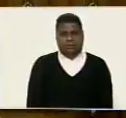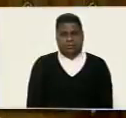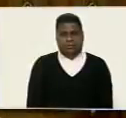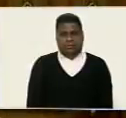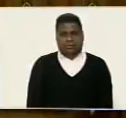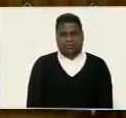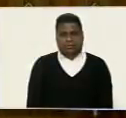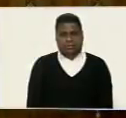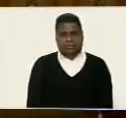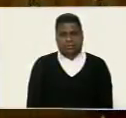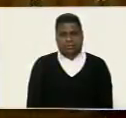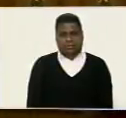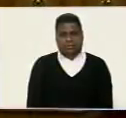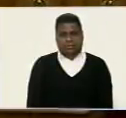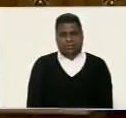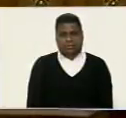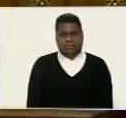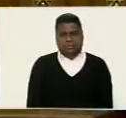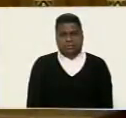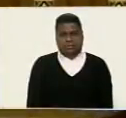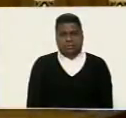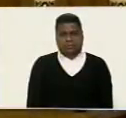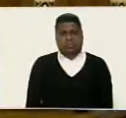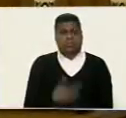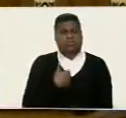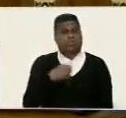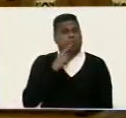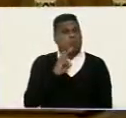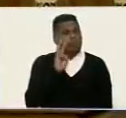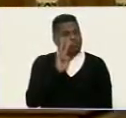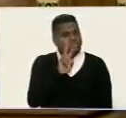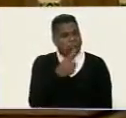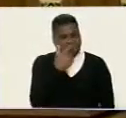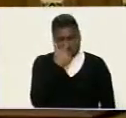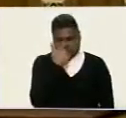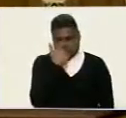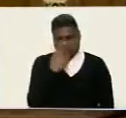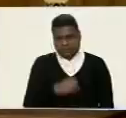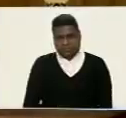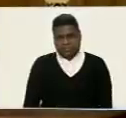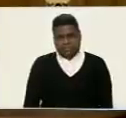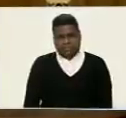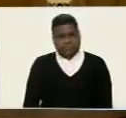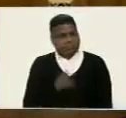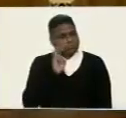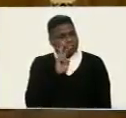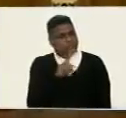Yo hoy veía, mire, el presidente dio unas instrucciones.